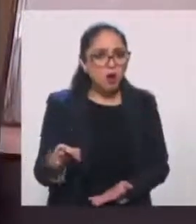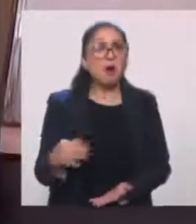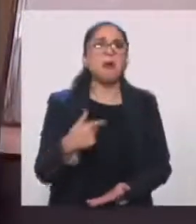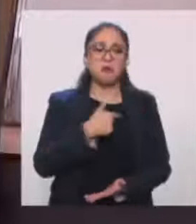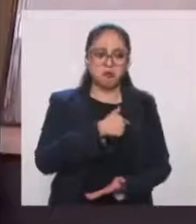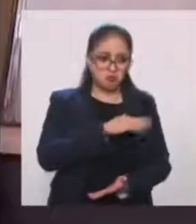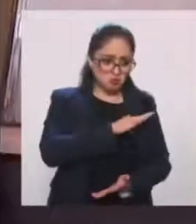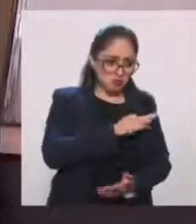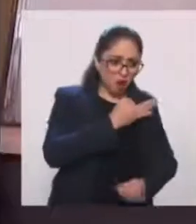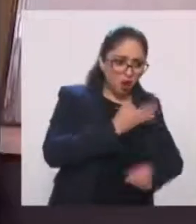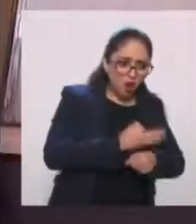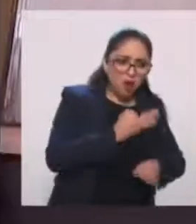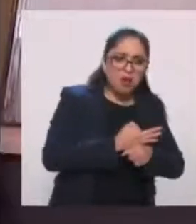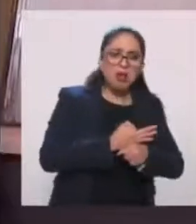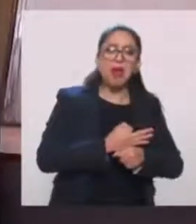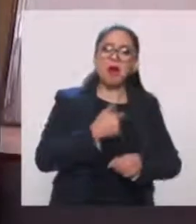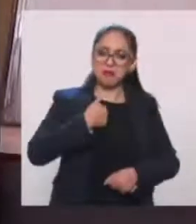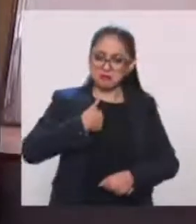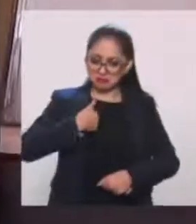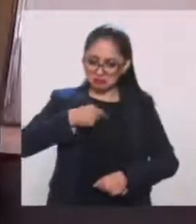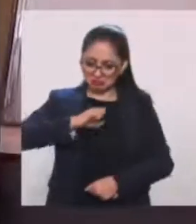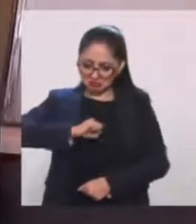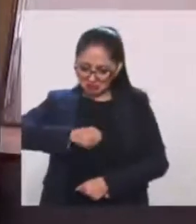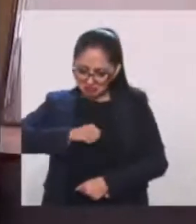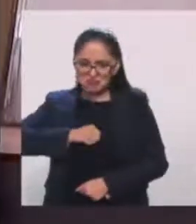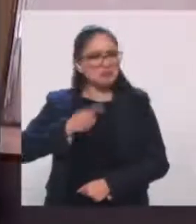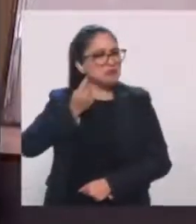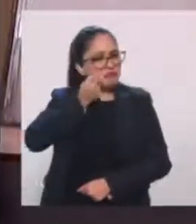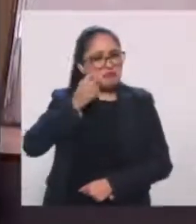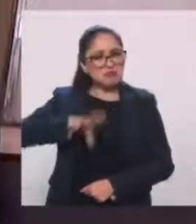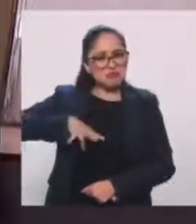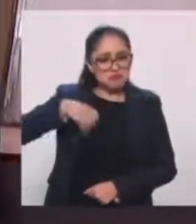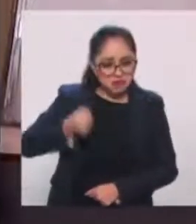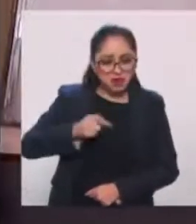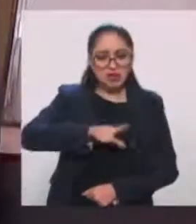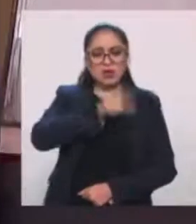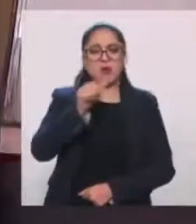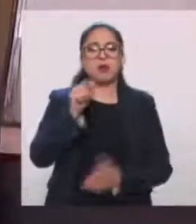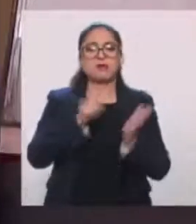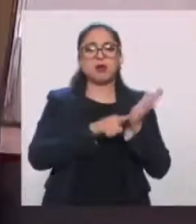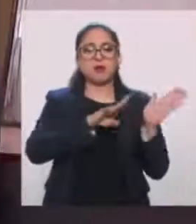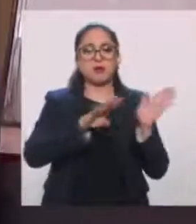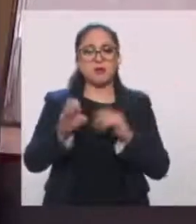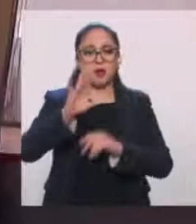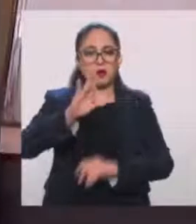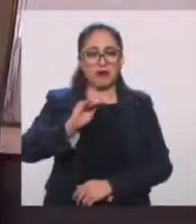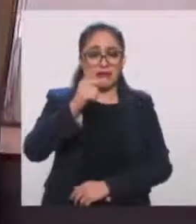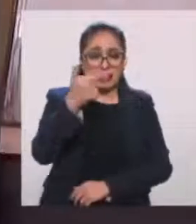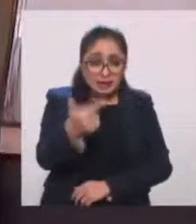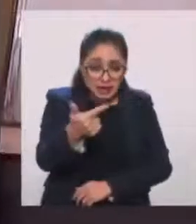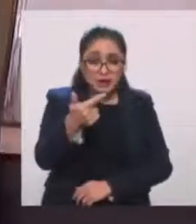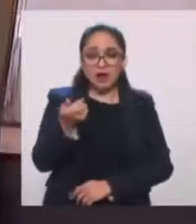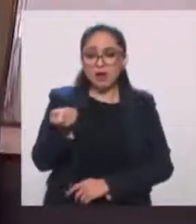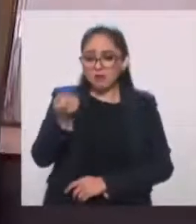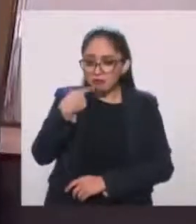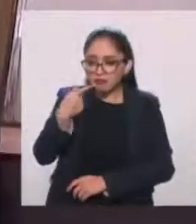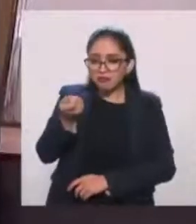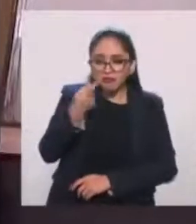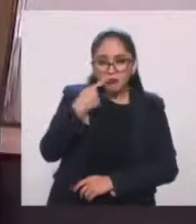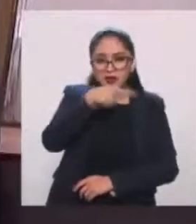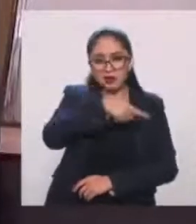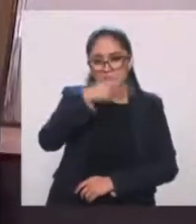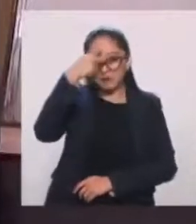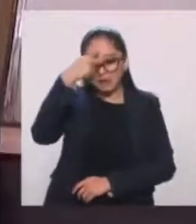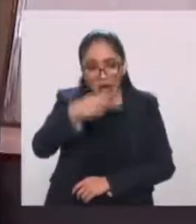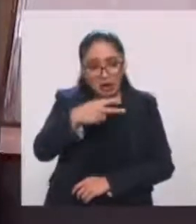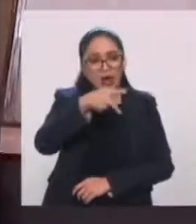con la enfermedad. Empecé en 1997, llegan los antirretrovirales a México, ahí el doctor